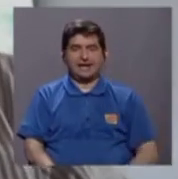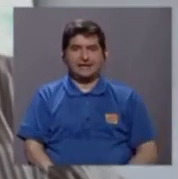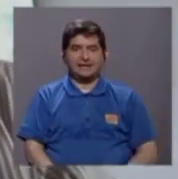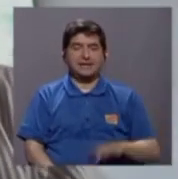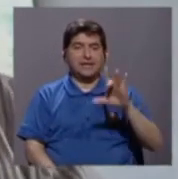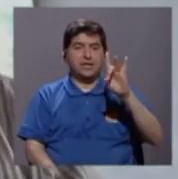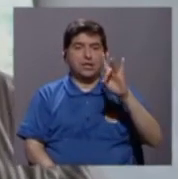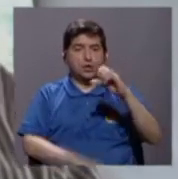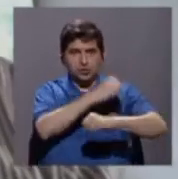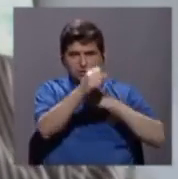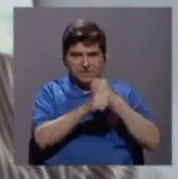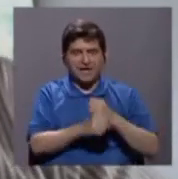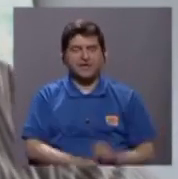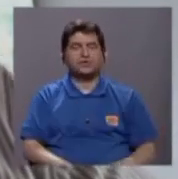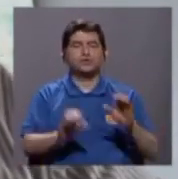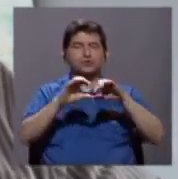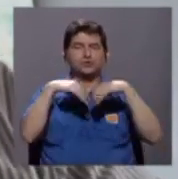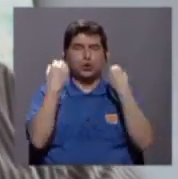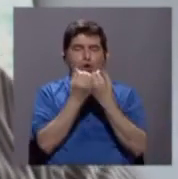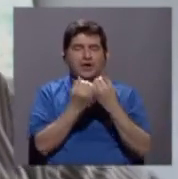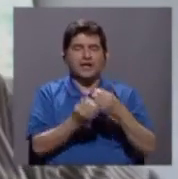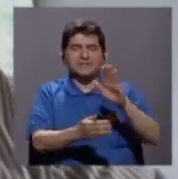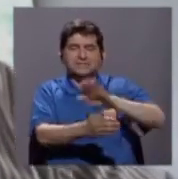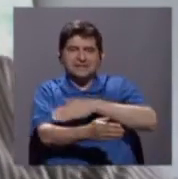80 aniversario de la Orquesta Sinfónica Nacional.